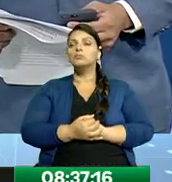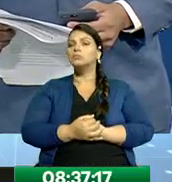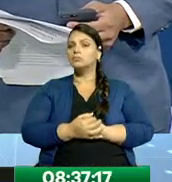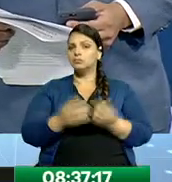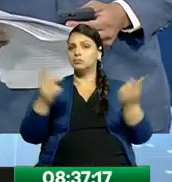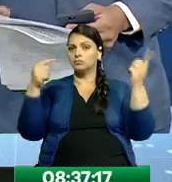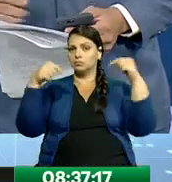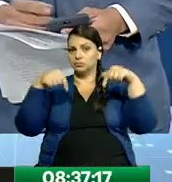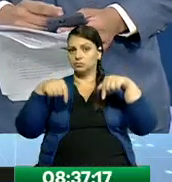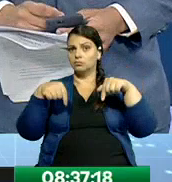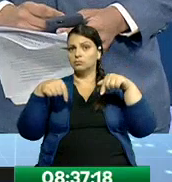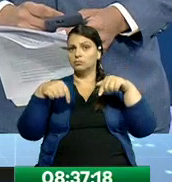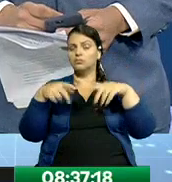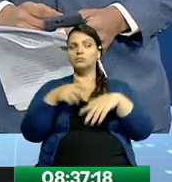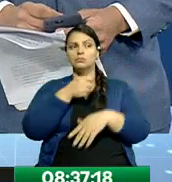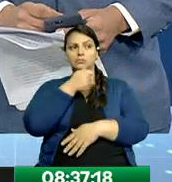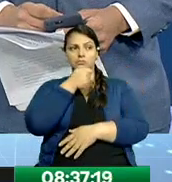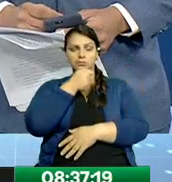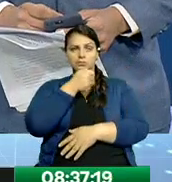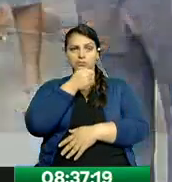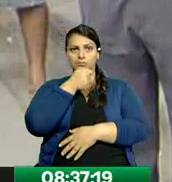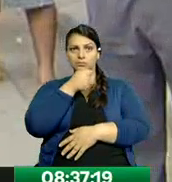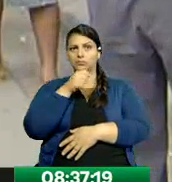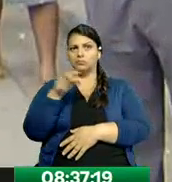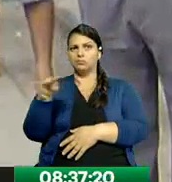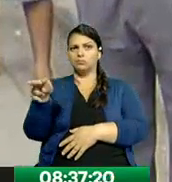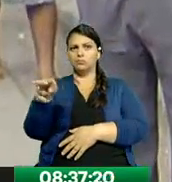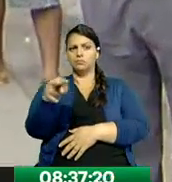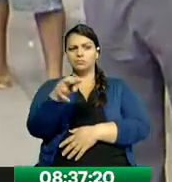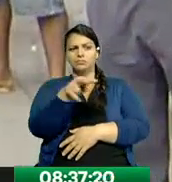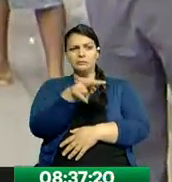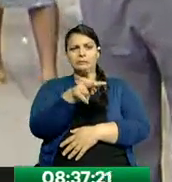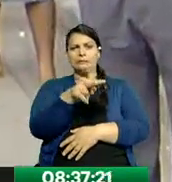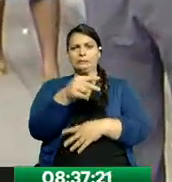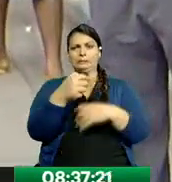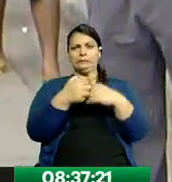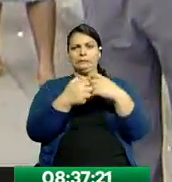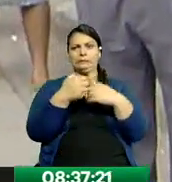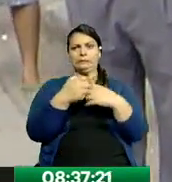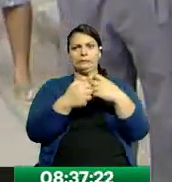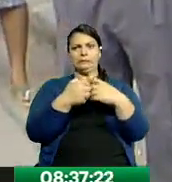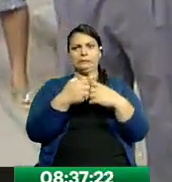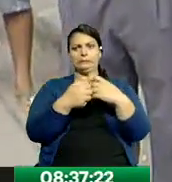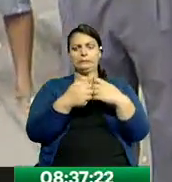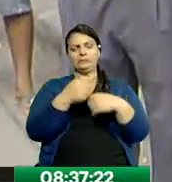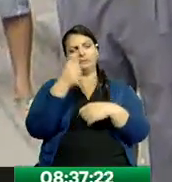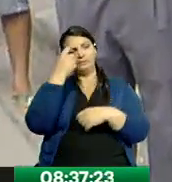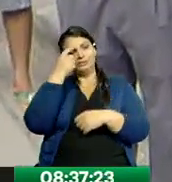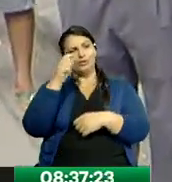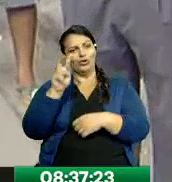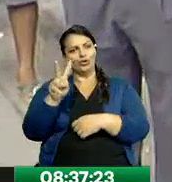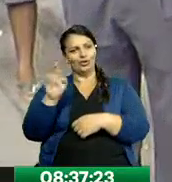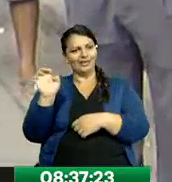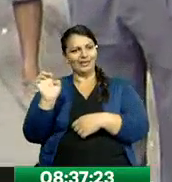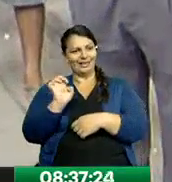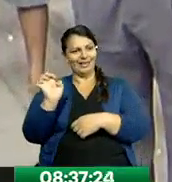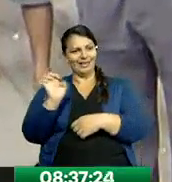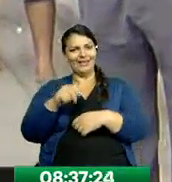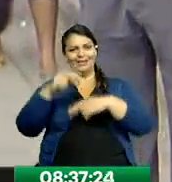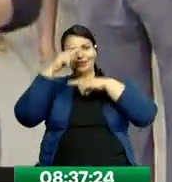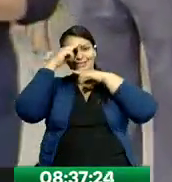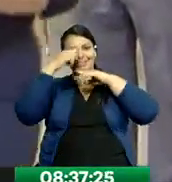Continuamos en este punto, José Luis, y nada bonito realmente. 2 de enero quisiéramos tener buenas noticias, pero en este